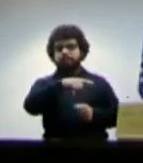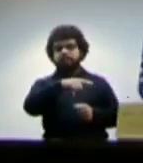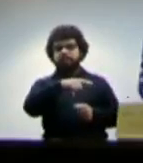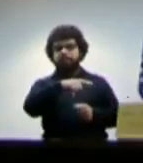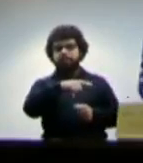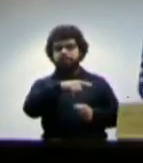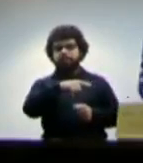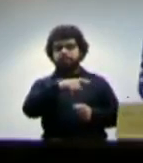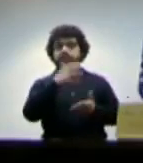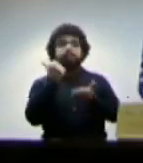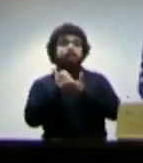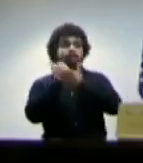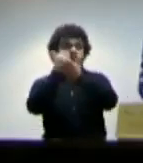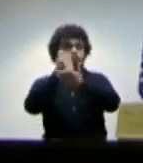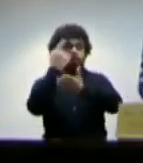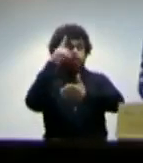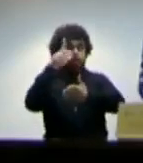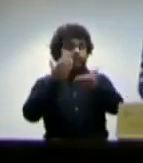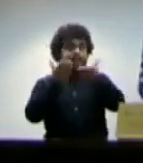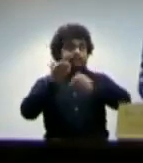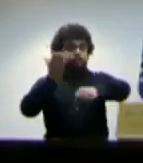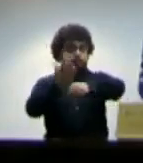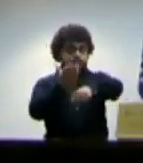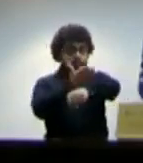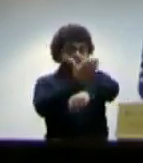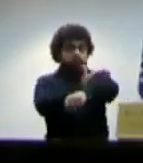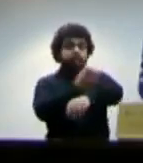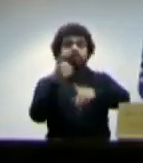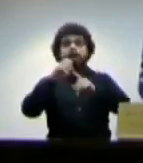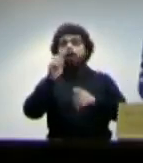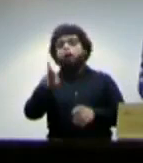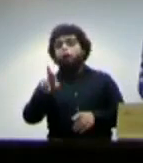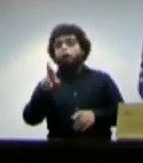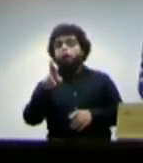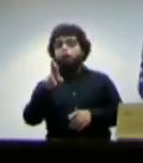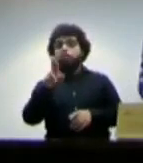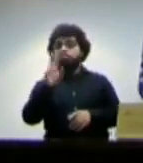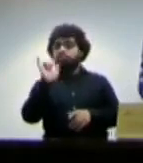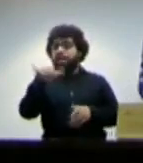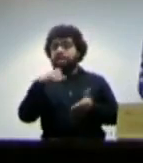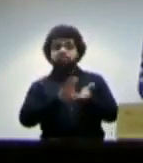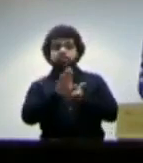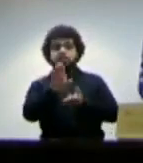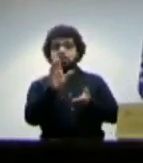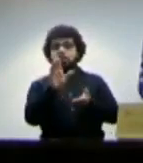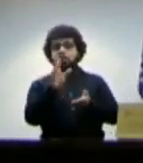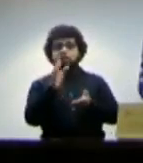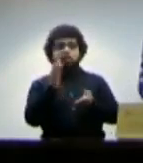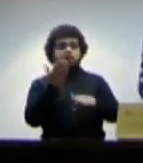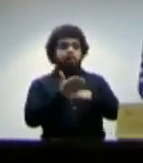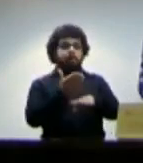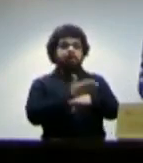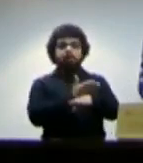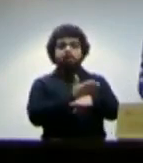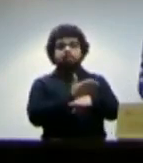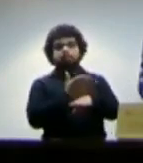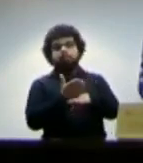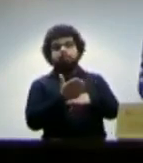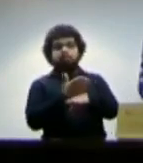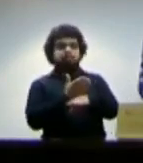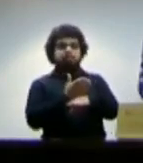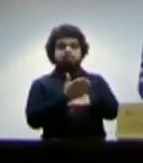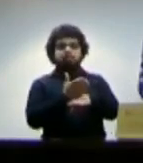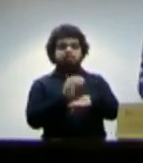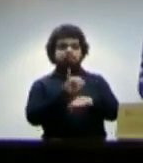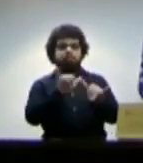a optimizar el servicio que daban las plantas generatrices o esa inversión no ayudó en nada a esas plantas.